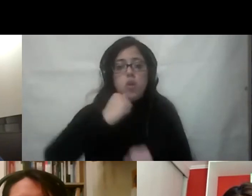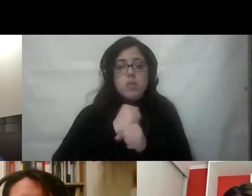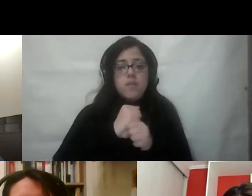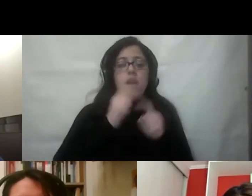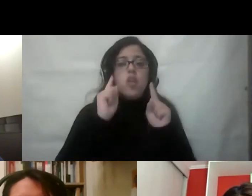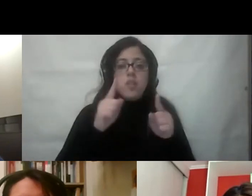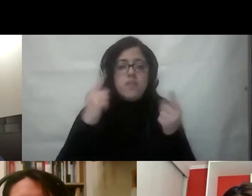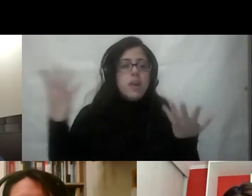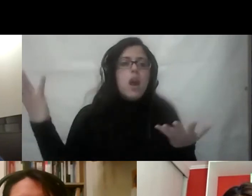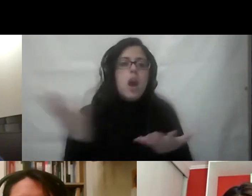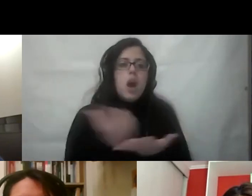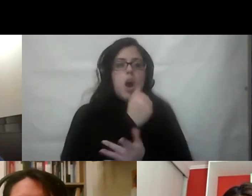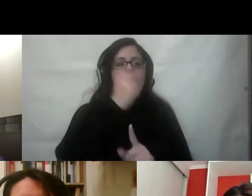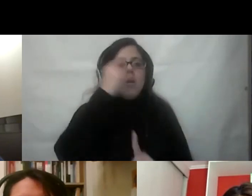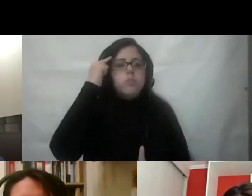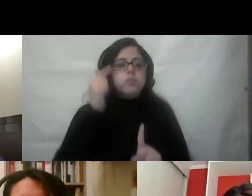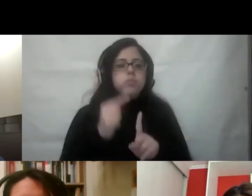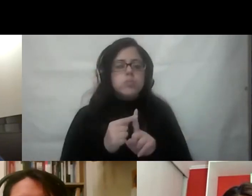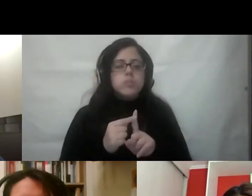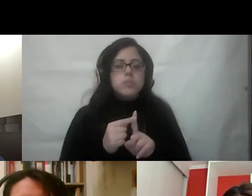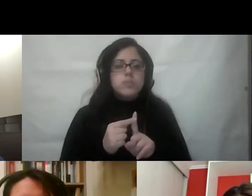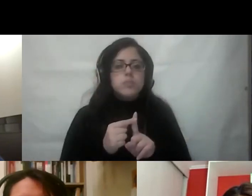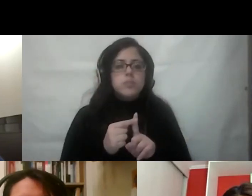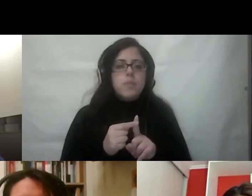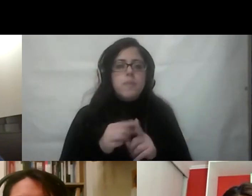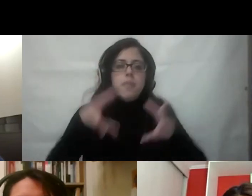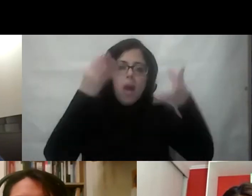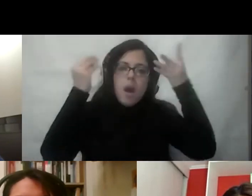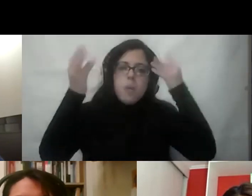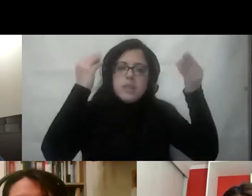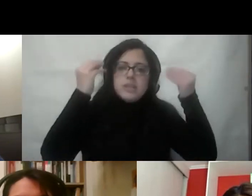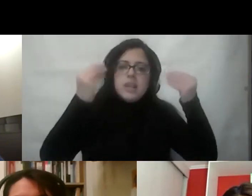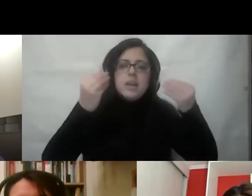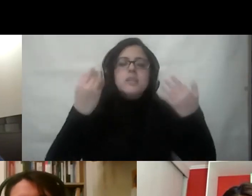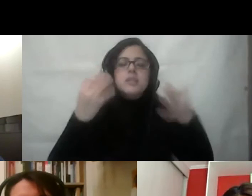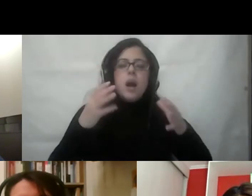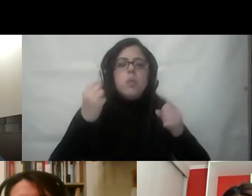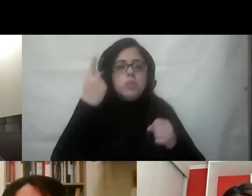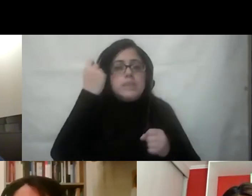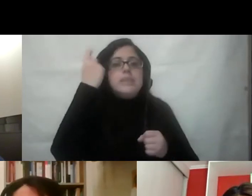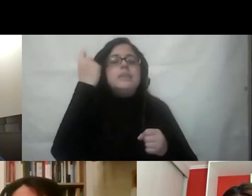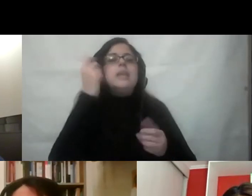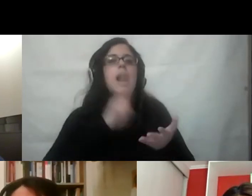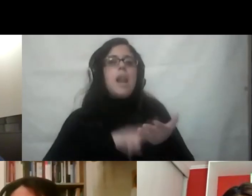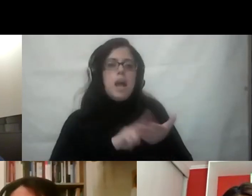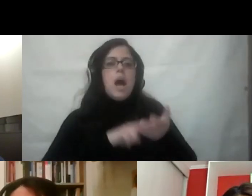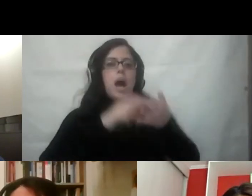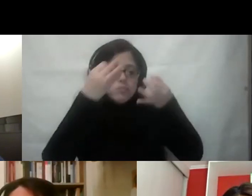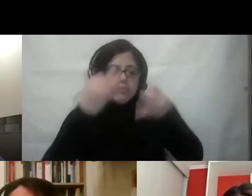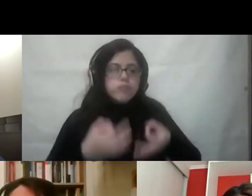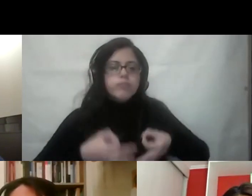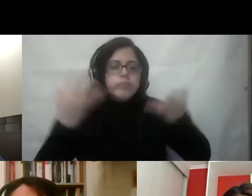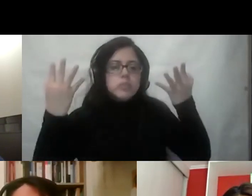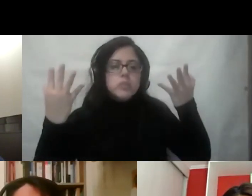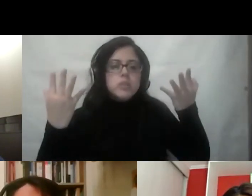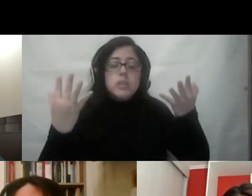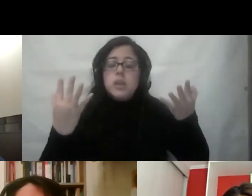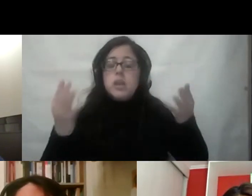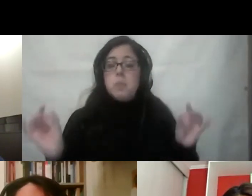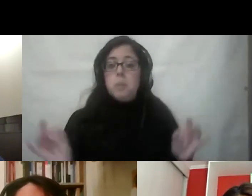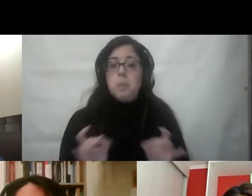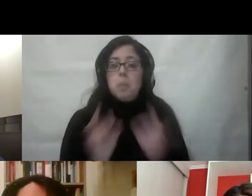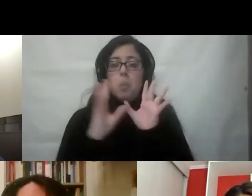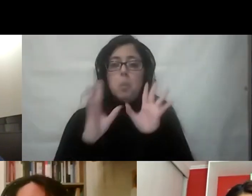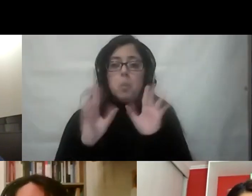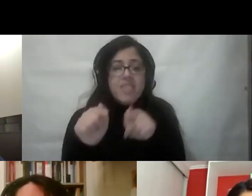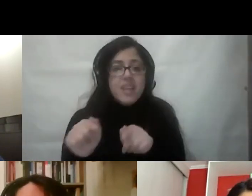lograr desarrollar esos aprendizajes que sean capaces de comprender la realidad de manera más crítica, y seguramente a partir